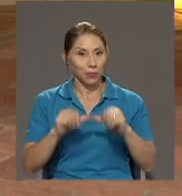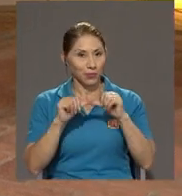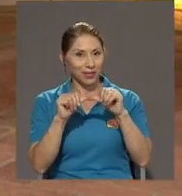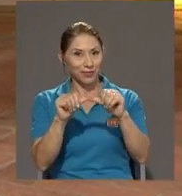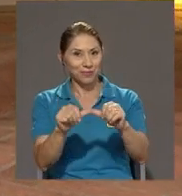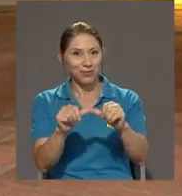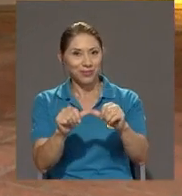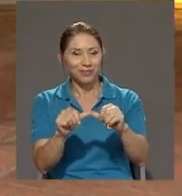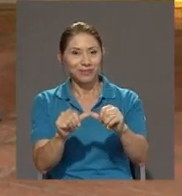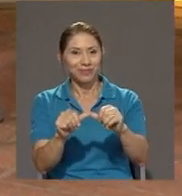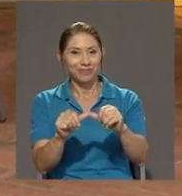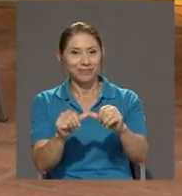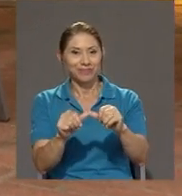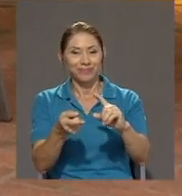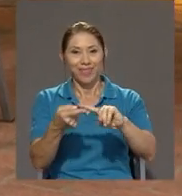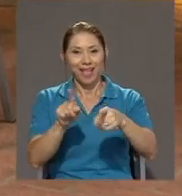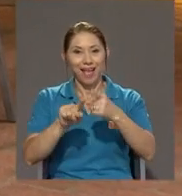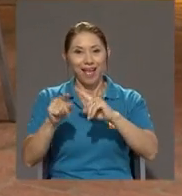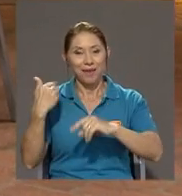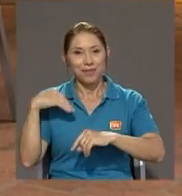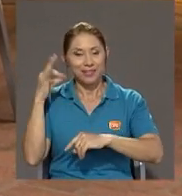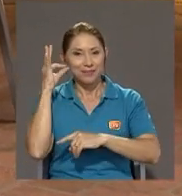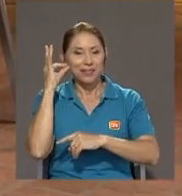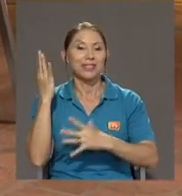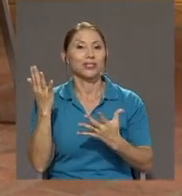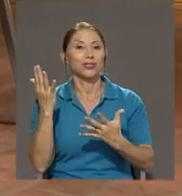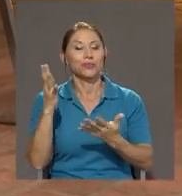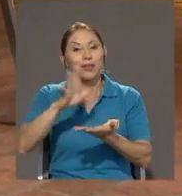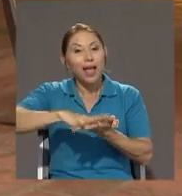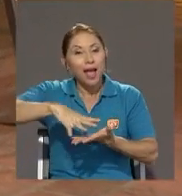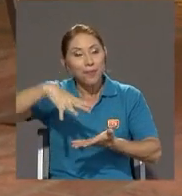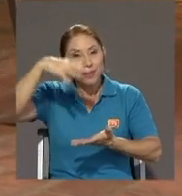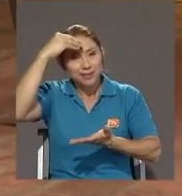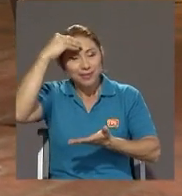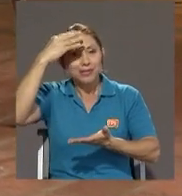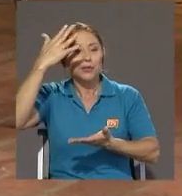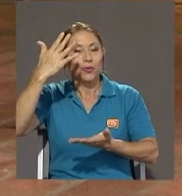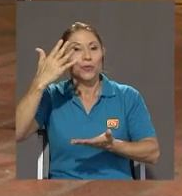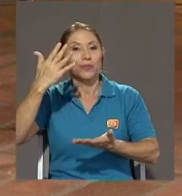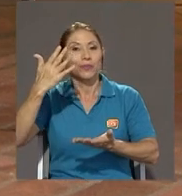Continuamos, amigas y amigos, aprendiendo de